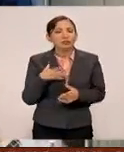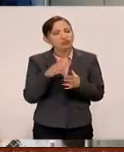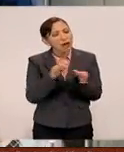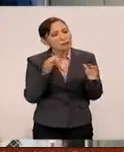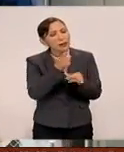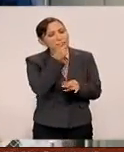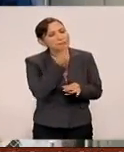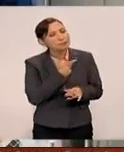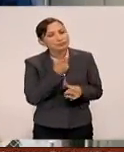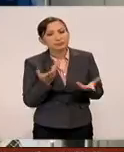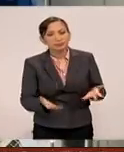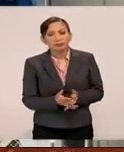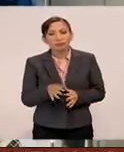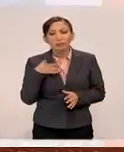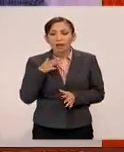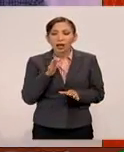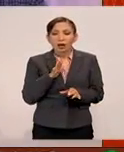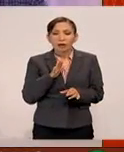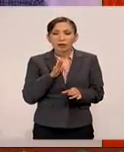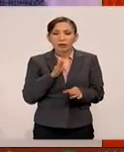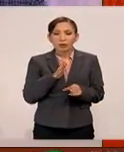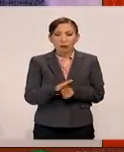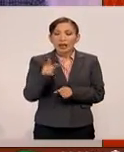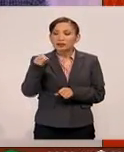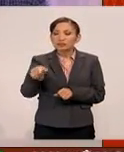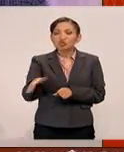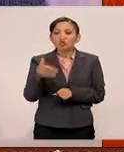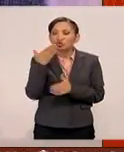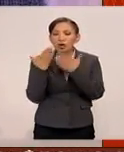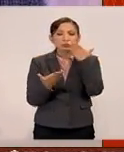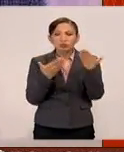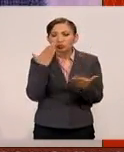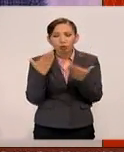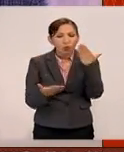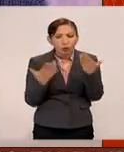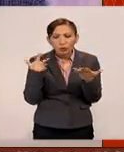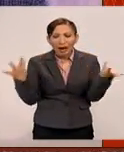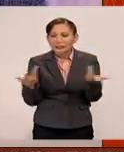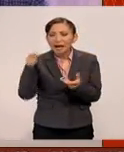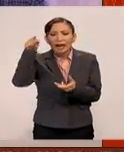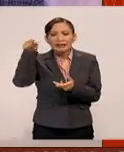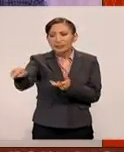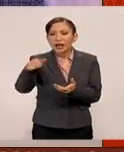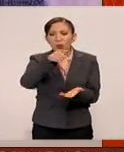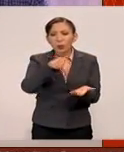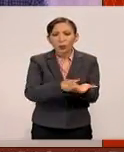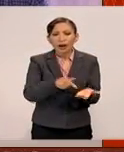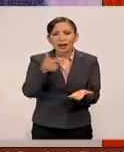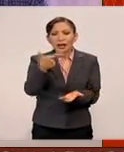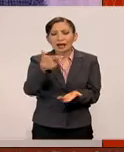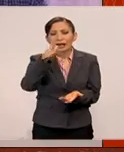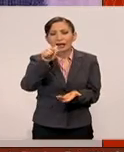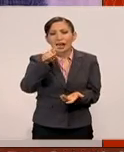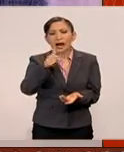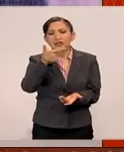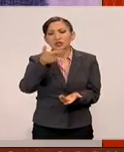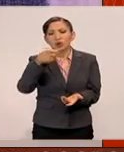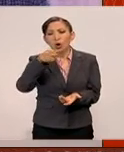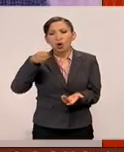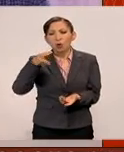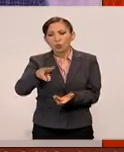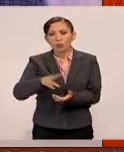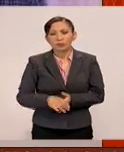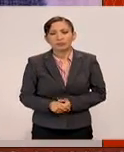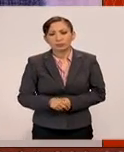Platícanos una cosa, ¿qué tipo de estudios puedes estar realizando allá precisamente en Glasgow con respecto a